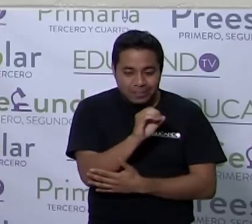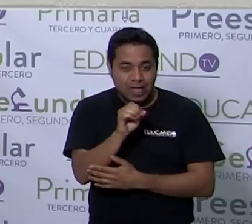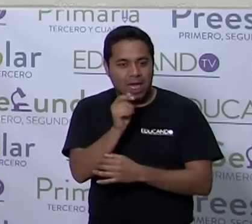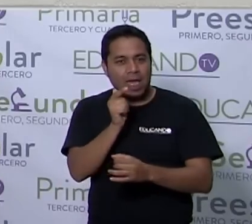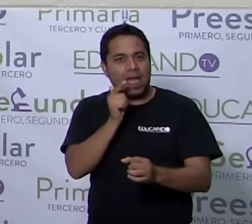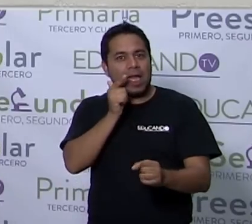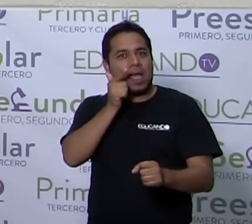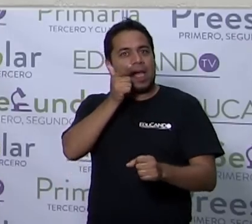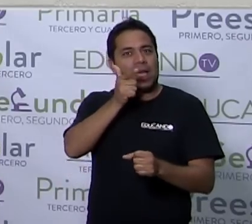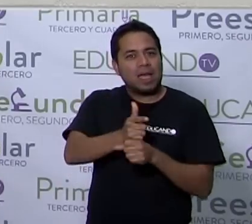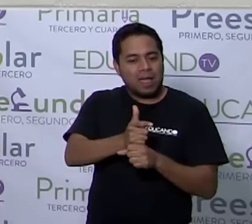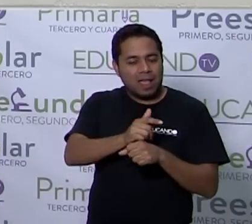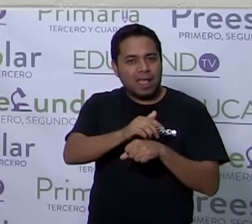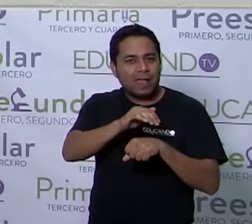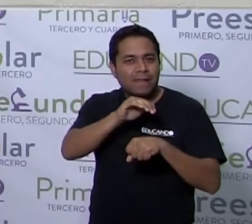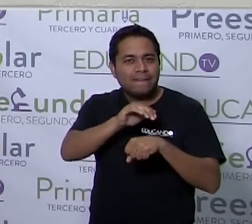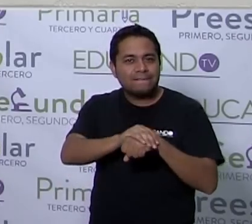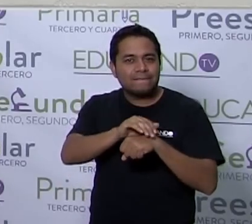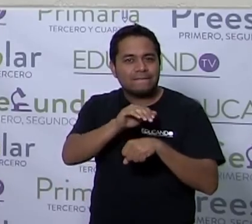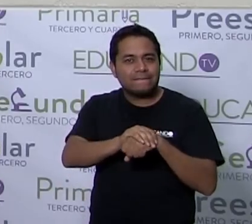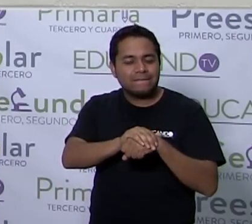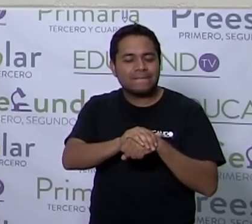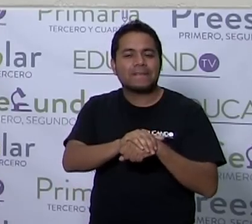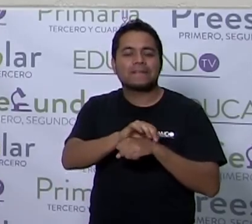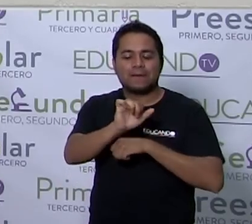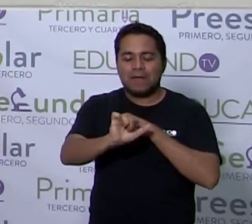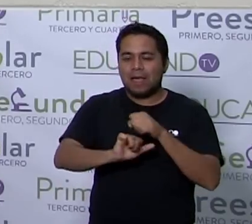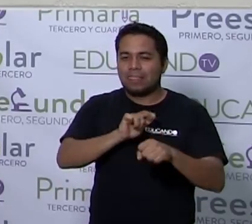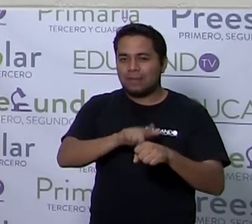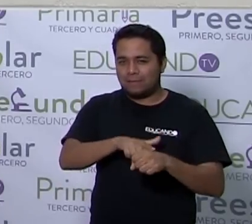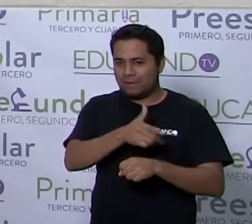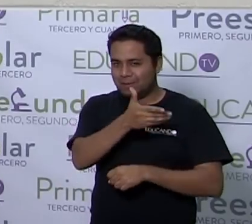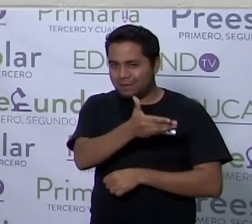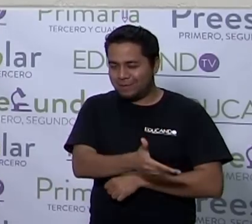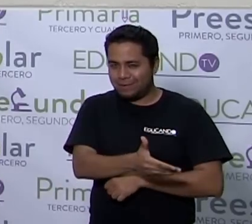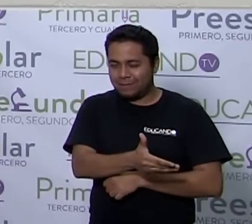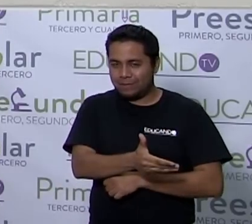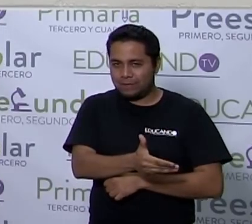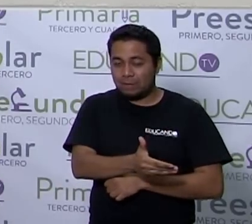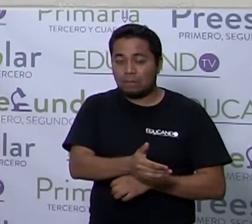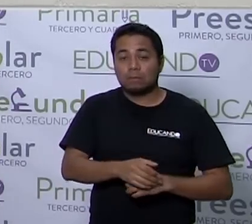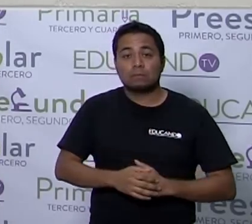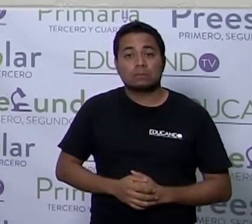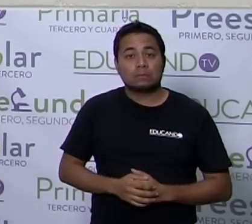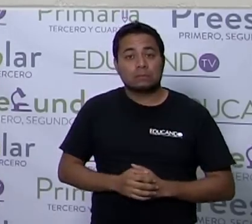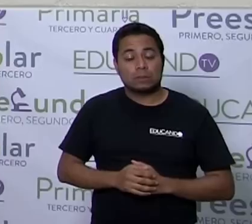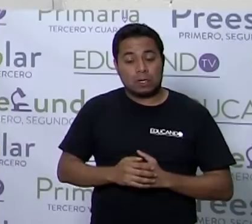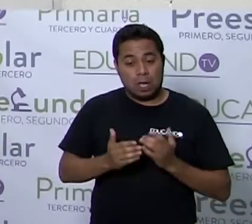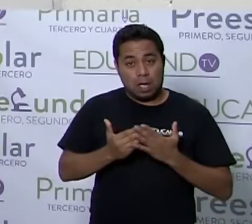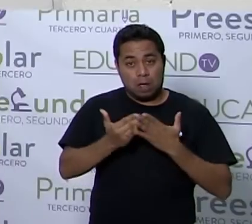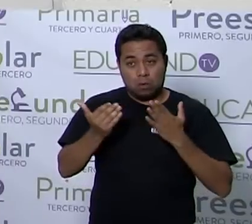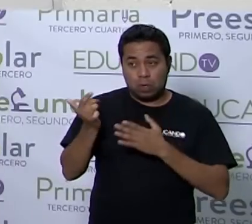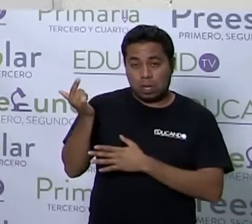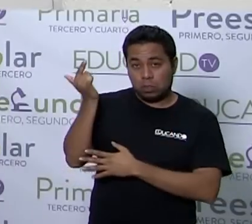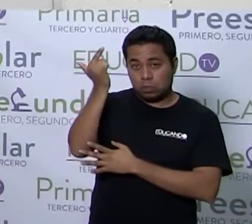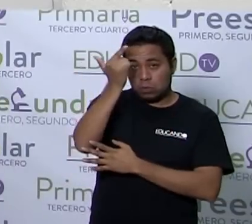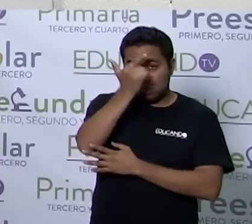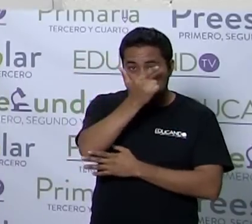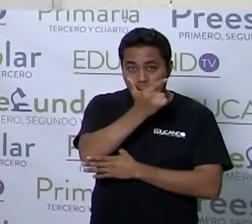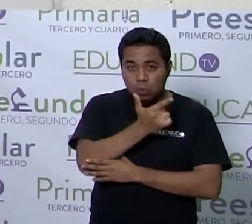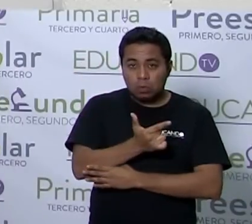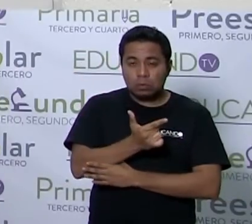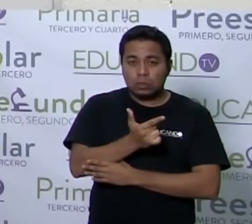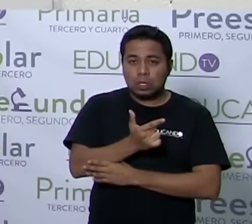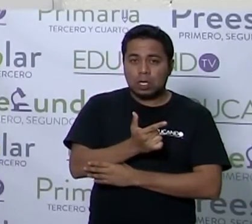allí a un amigo de la naturaleza. Durante todas las noches, el lobo